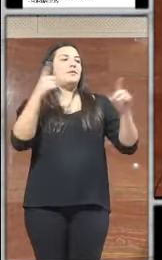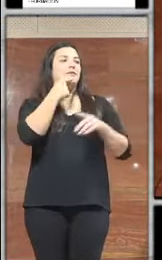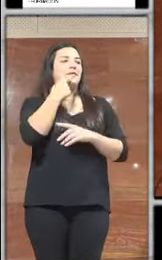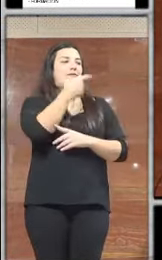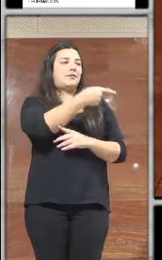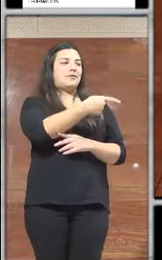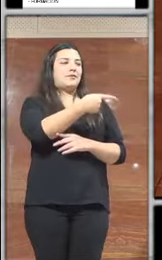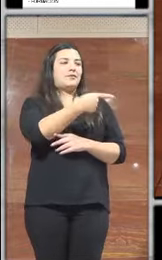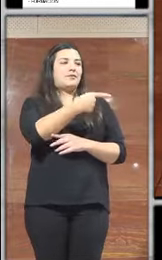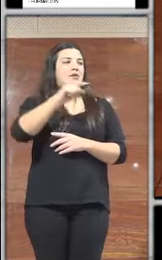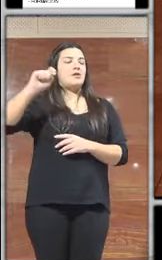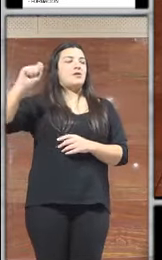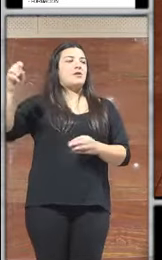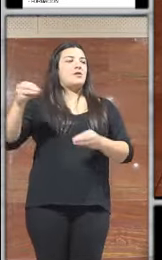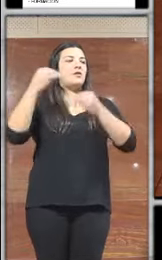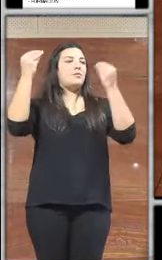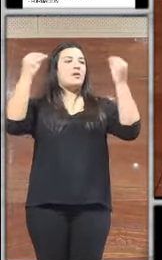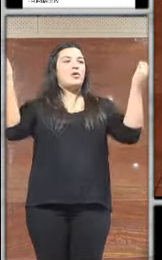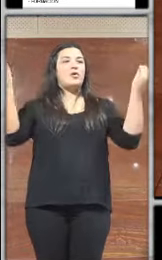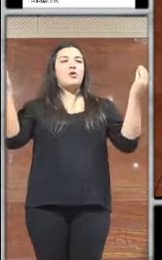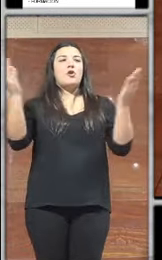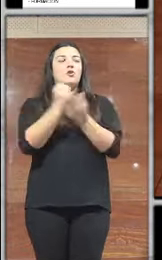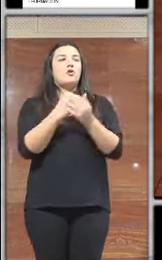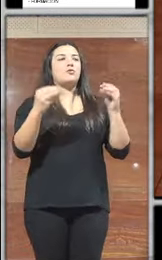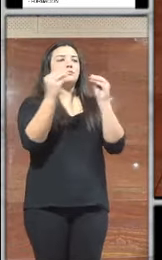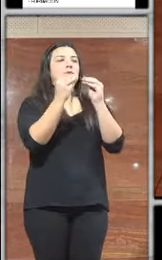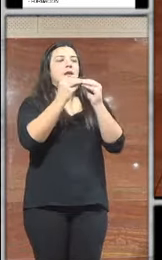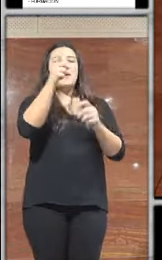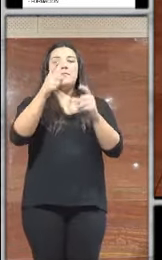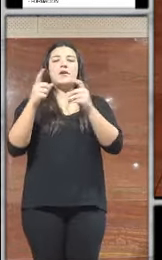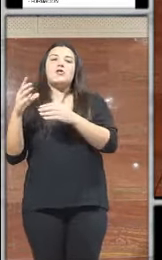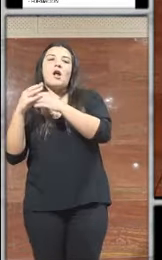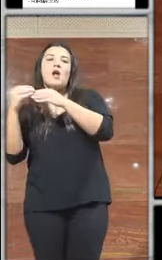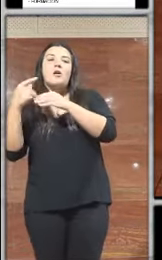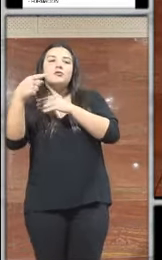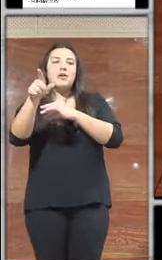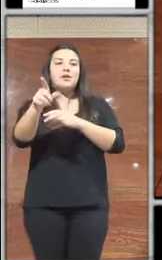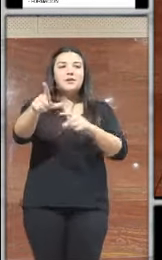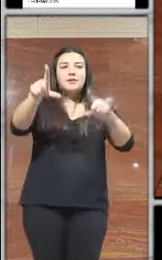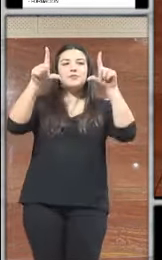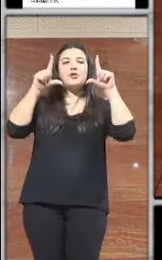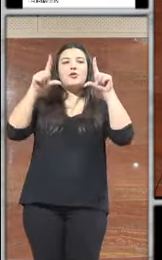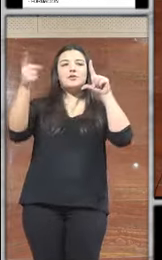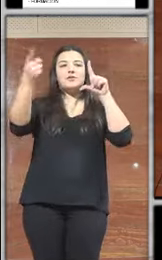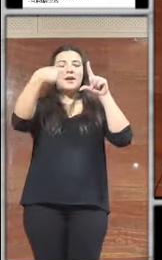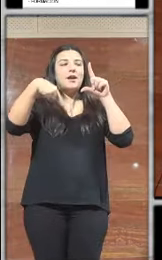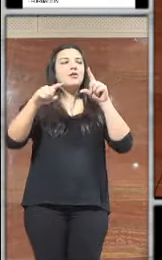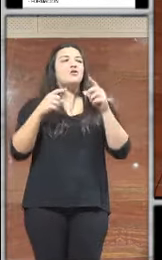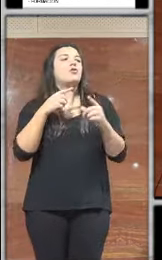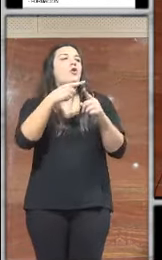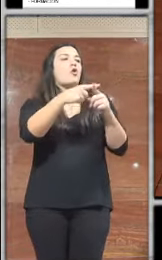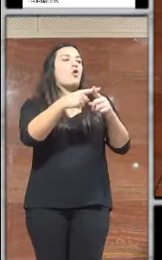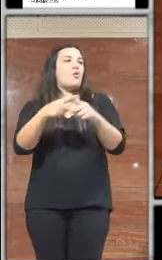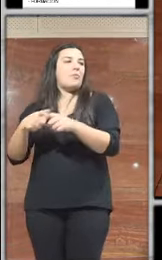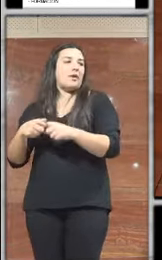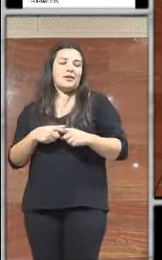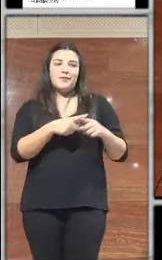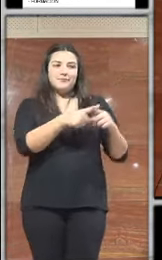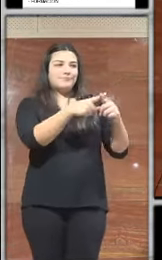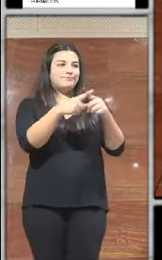personas con parálisis cerebral compartan inquietudes, se comuniquen, sean protagonistas, en fin, en la línea de lo que hemos estado viendo.